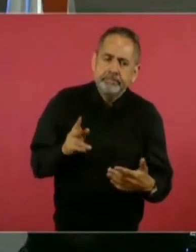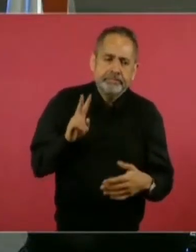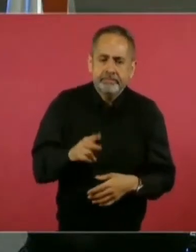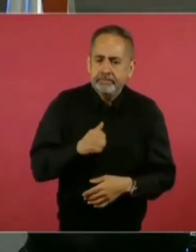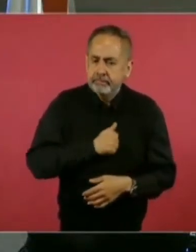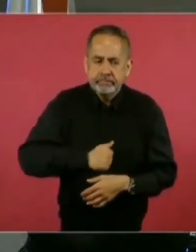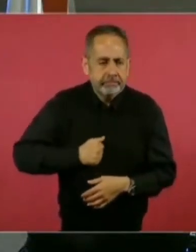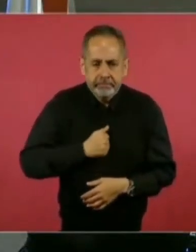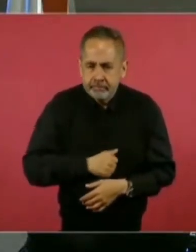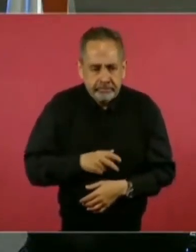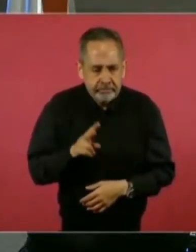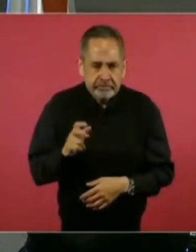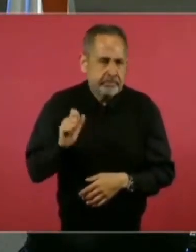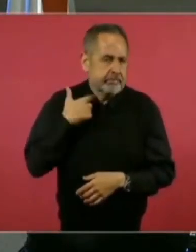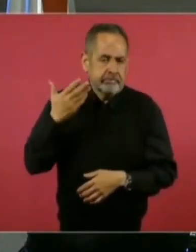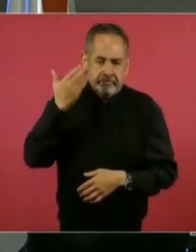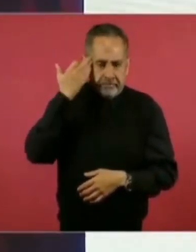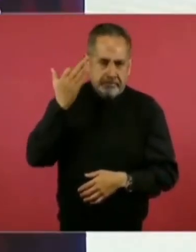gobiernos extranjeros,